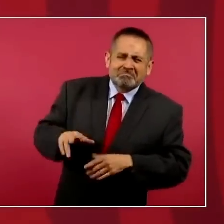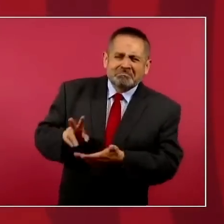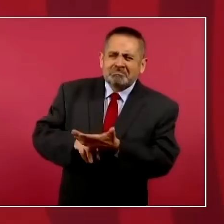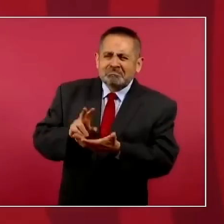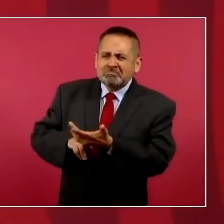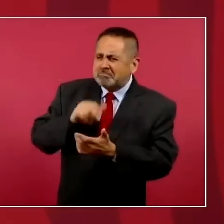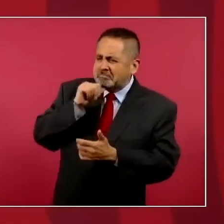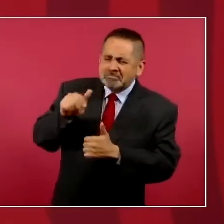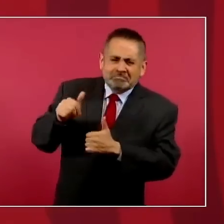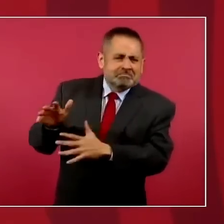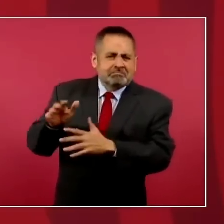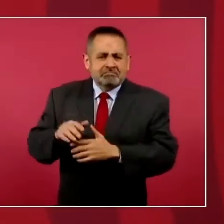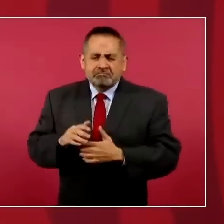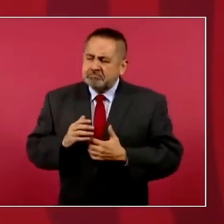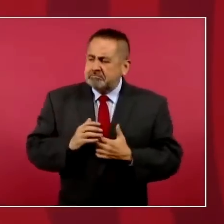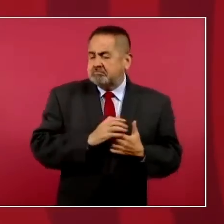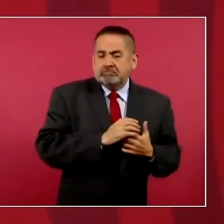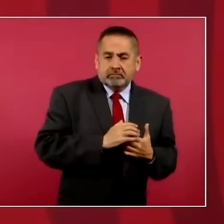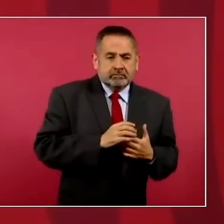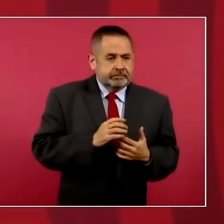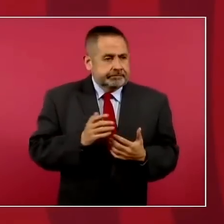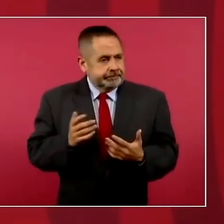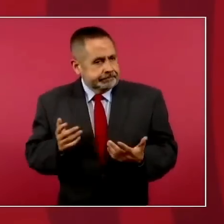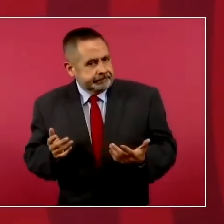Entonces, ¿qué significa la transformación?